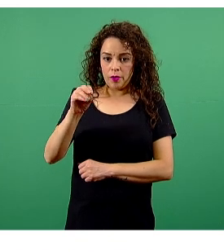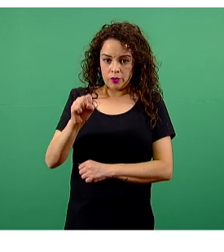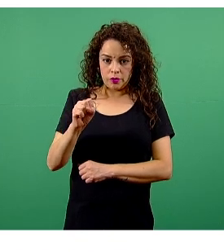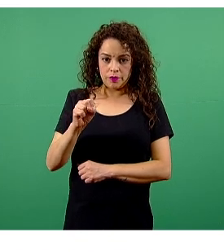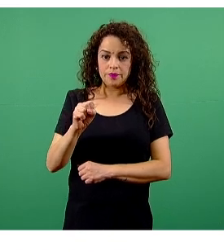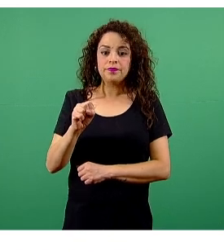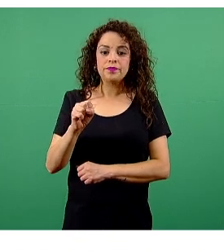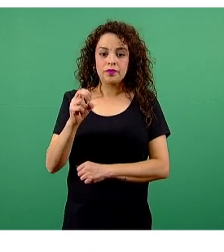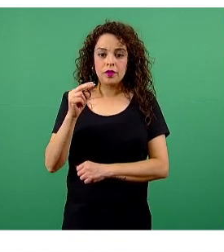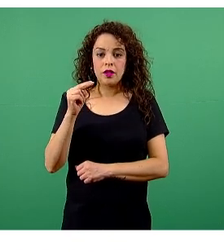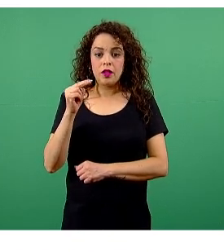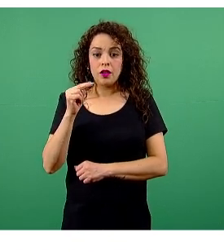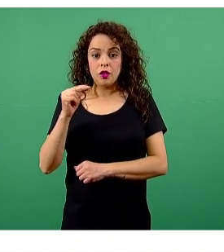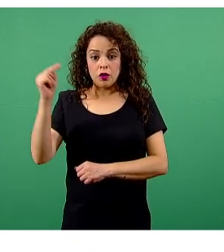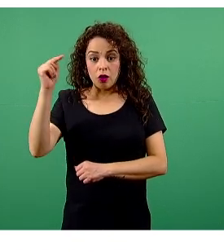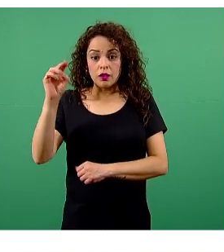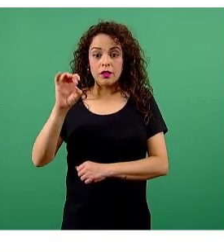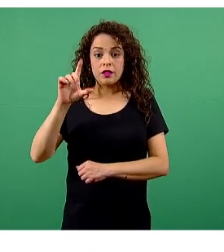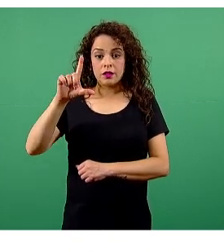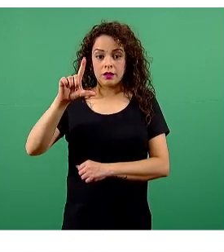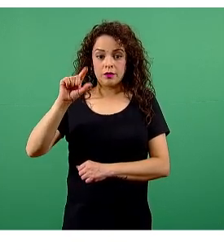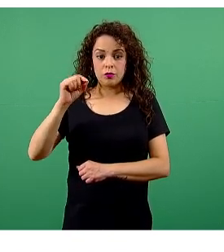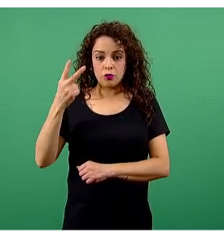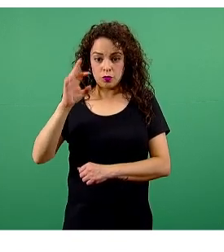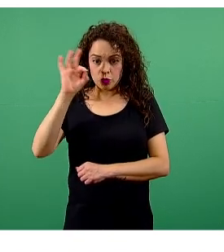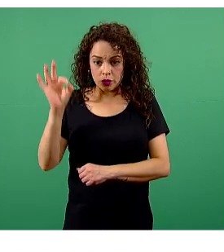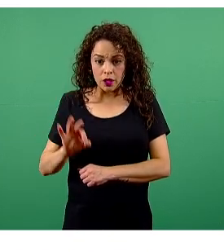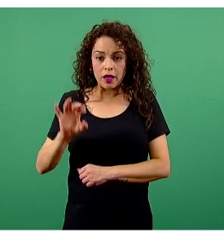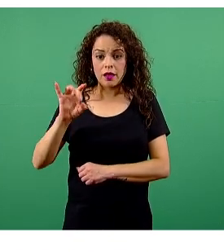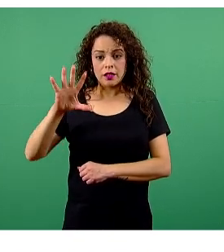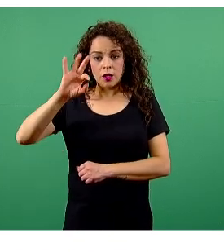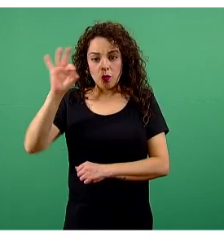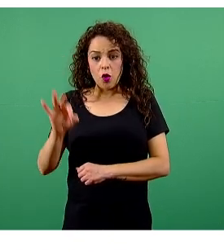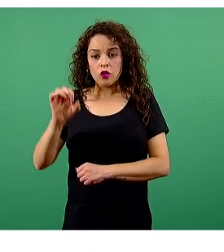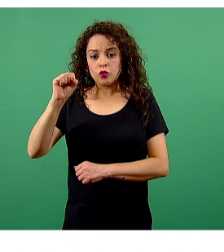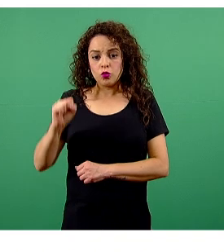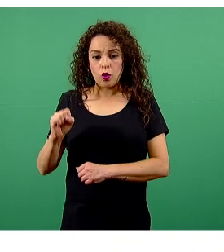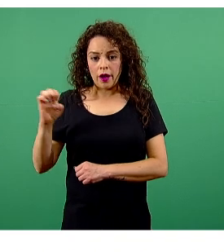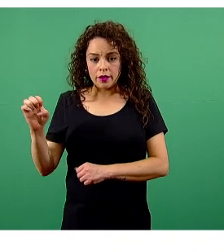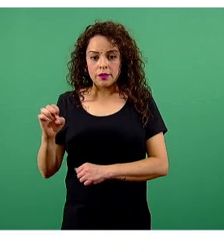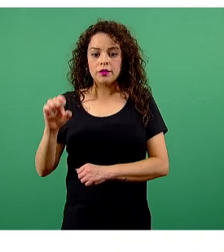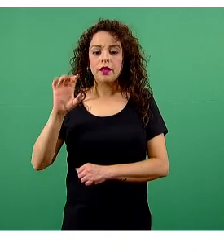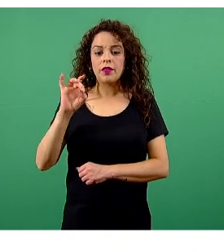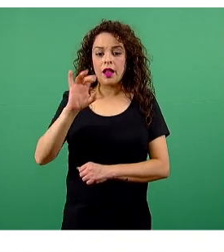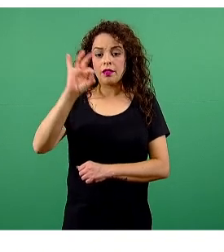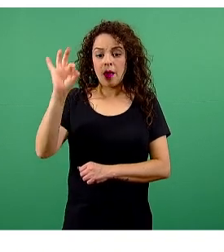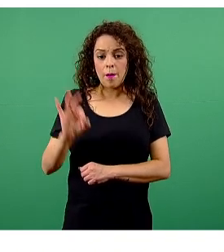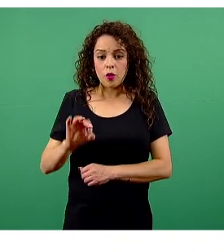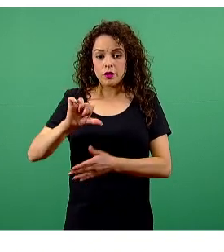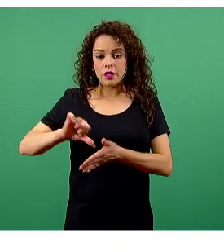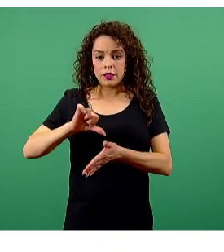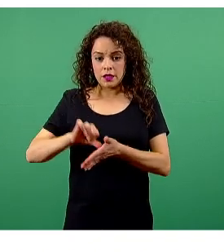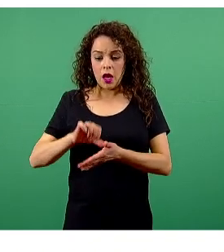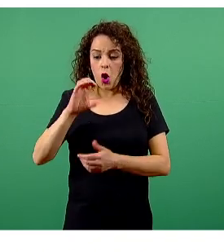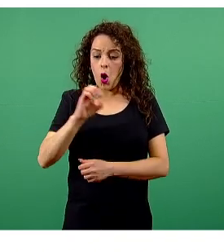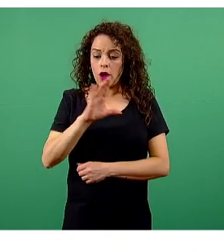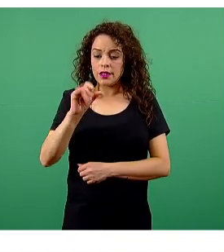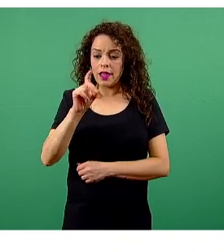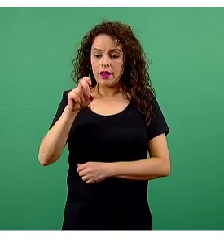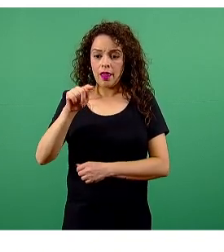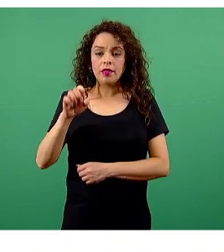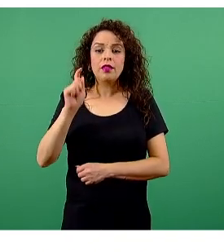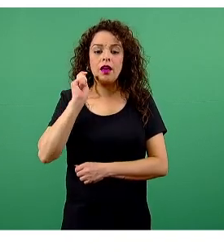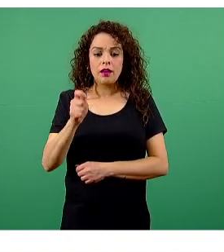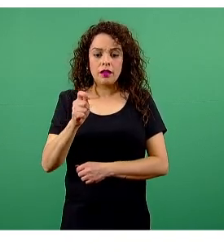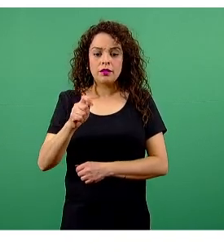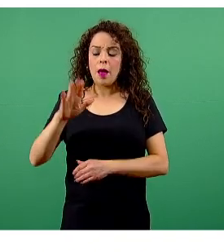el sureste el 35%, en el centro el 30% y en el occidente encontramos la